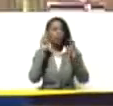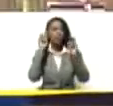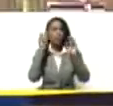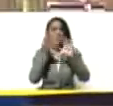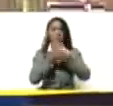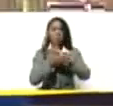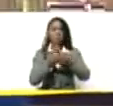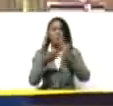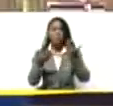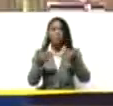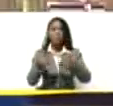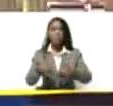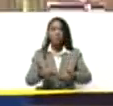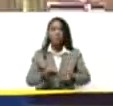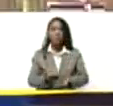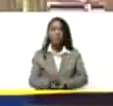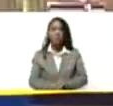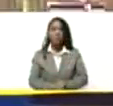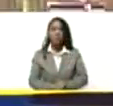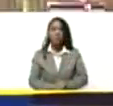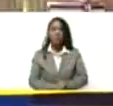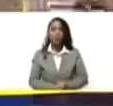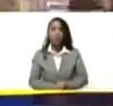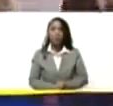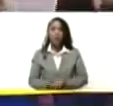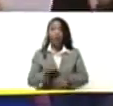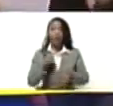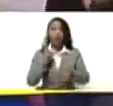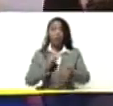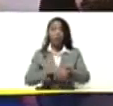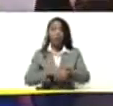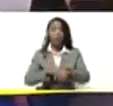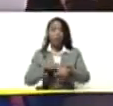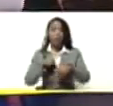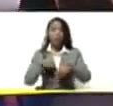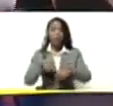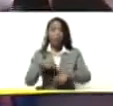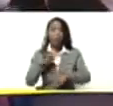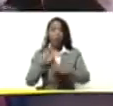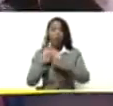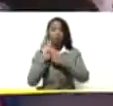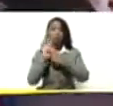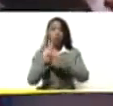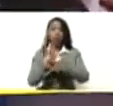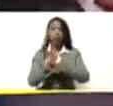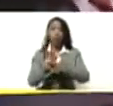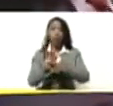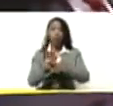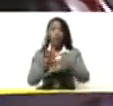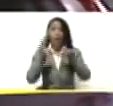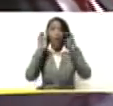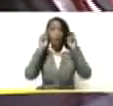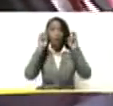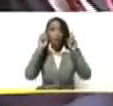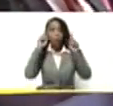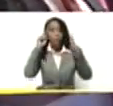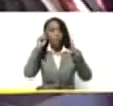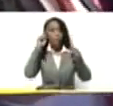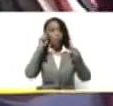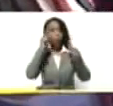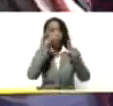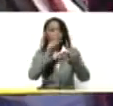derrotando la inflación alta igualmente en materia cambiaria se ha